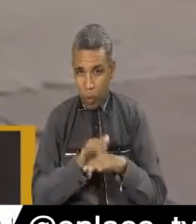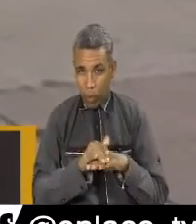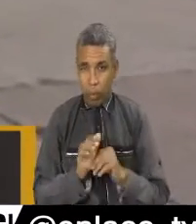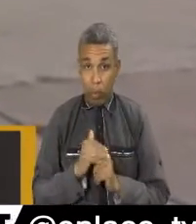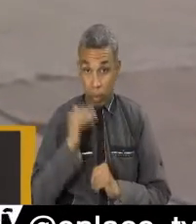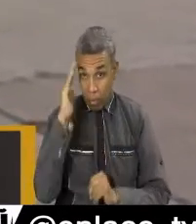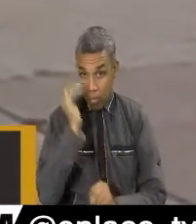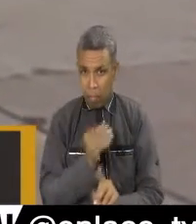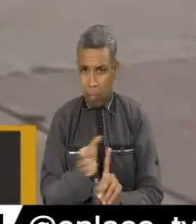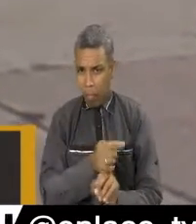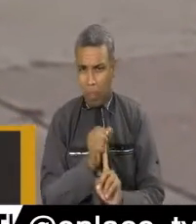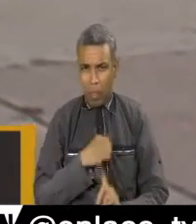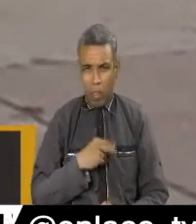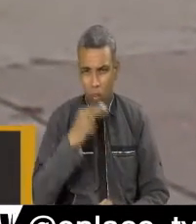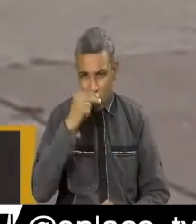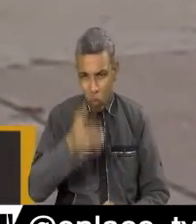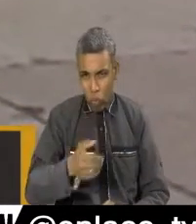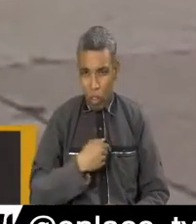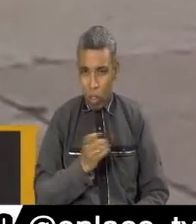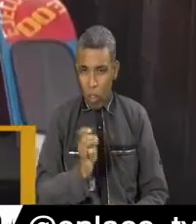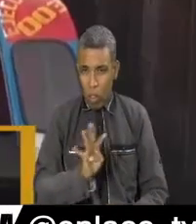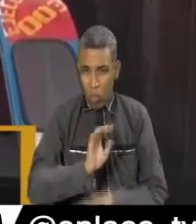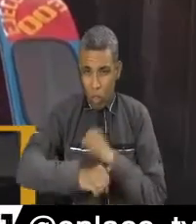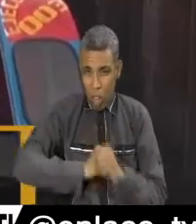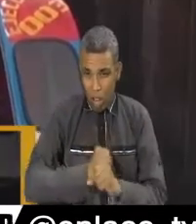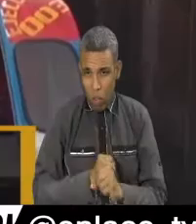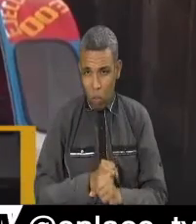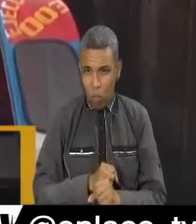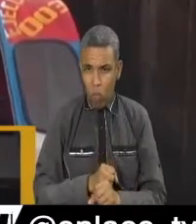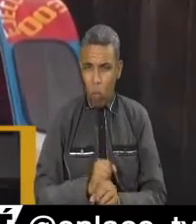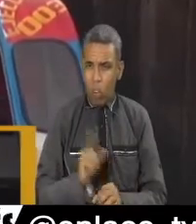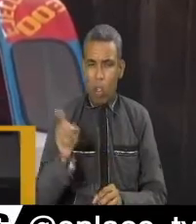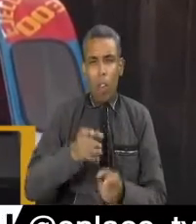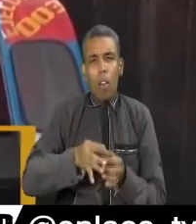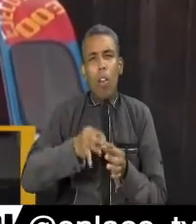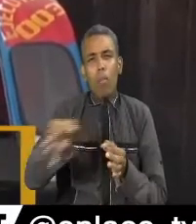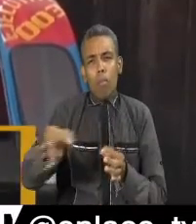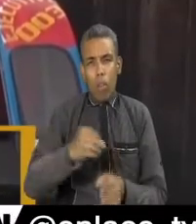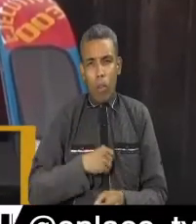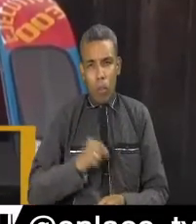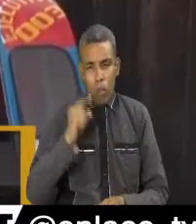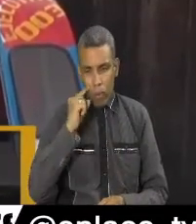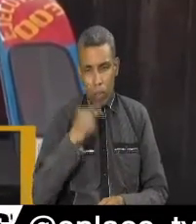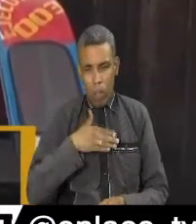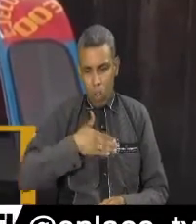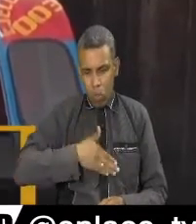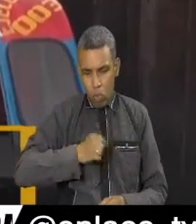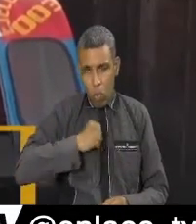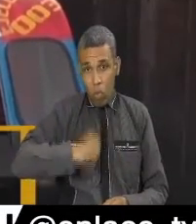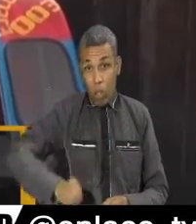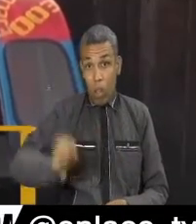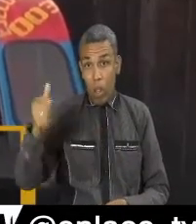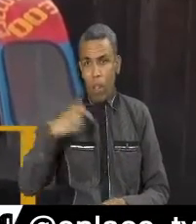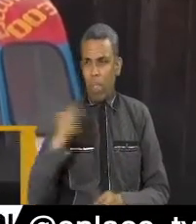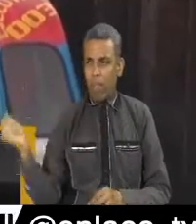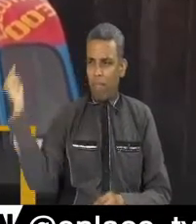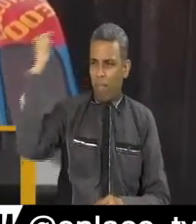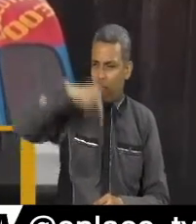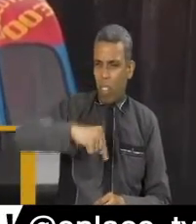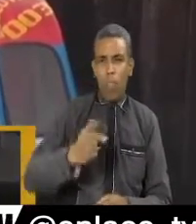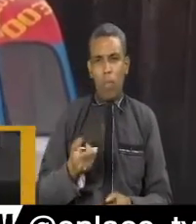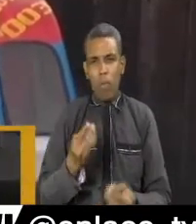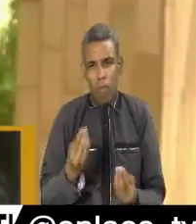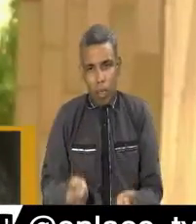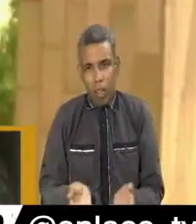policía ubicó a una menor de 14 años que estaba siendo buscada en la población del sur de Bolívar. La niña estaba en el muelle de Barranca